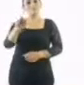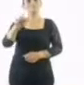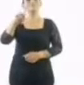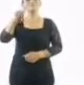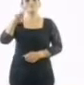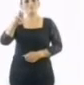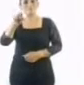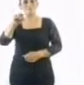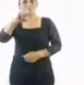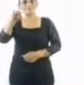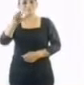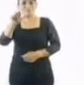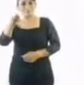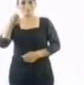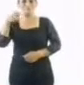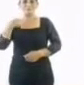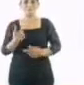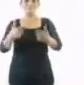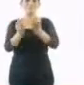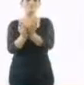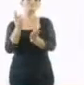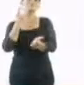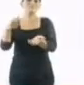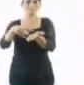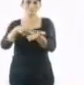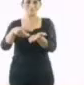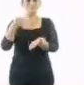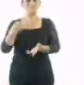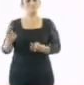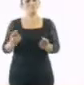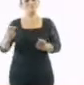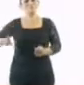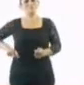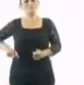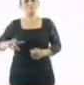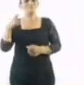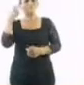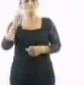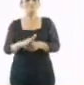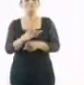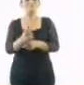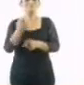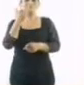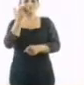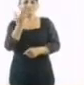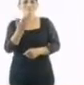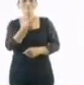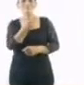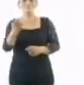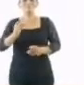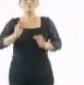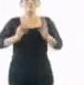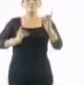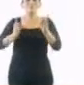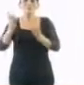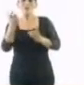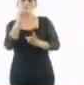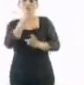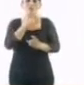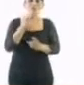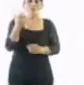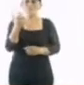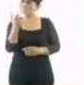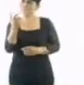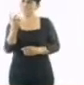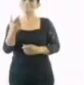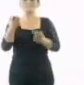Soy Katia Reséndiz Jaime, candidata a la gobernatura del Estado por el Partido Verde. Quiero gobernar Querétaro para regresarle la certidumbre económica a